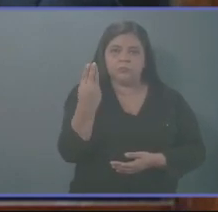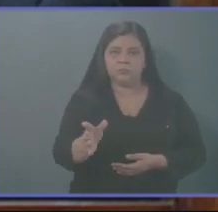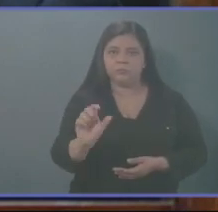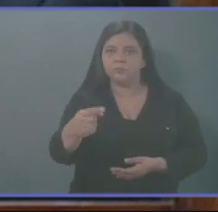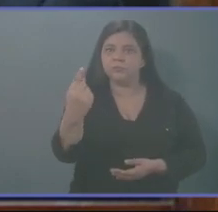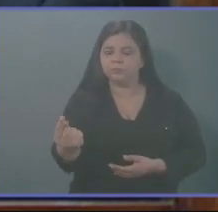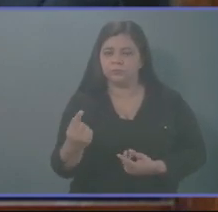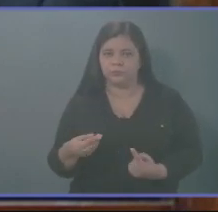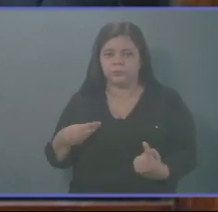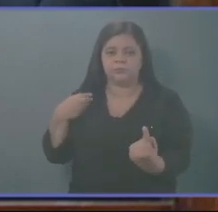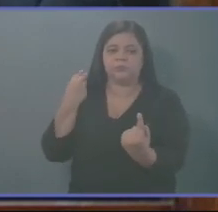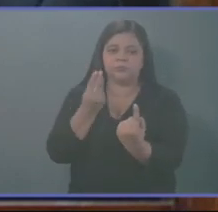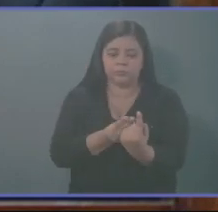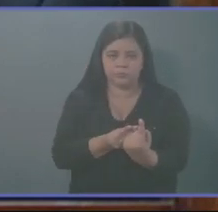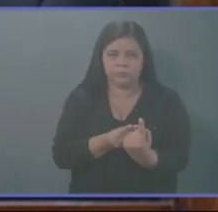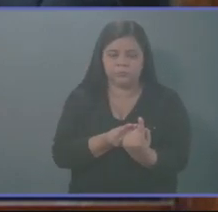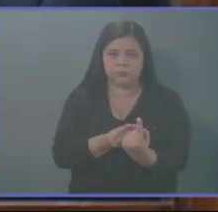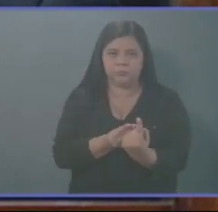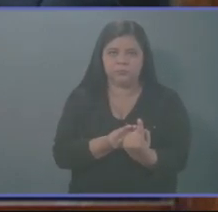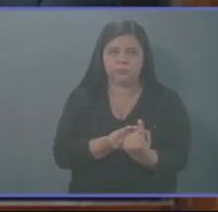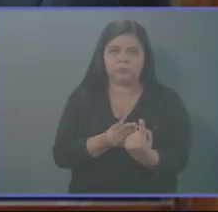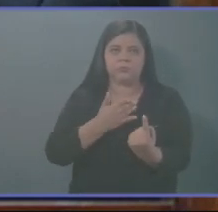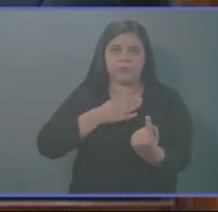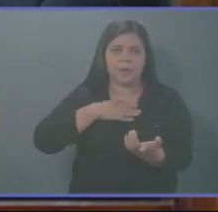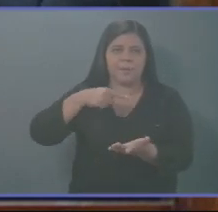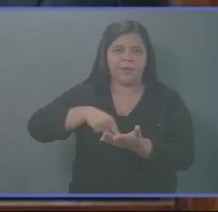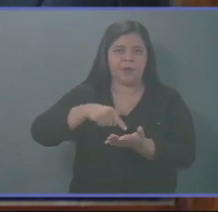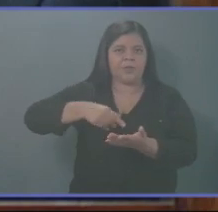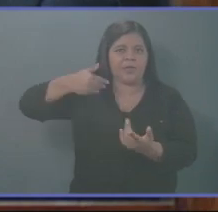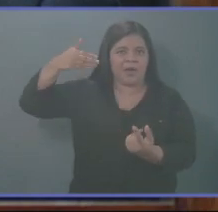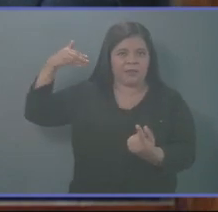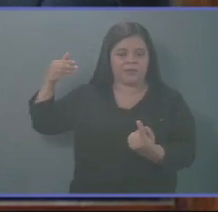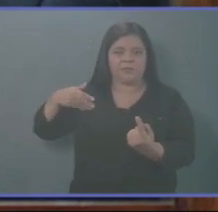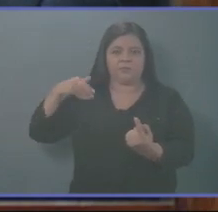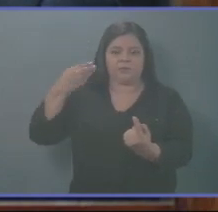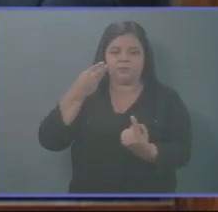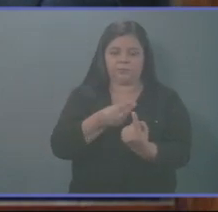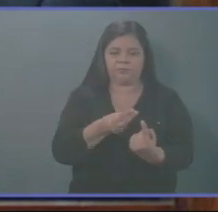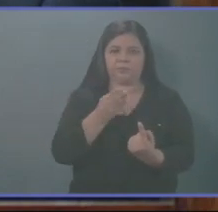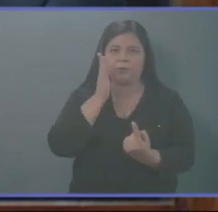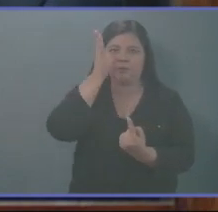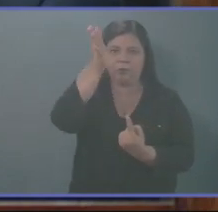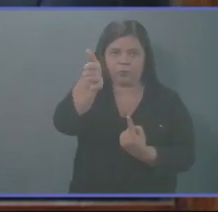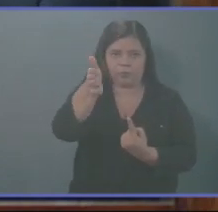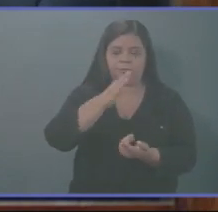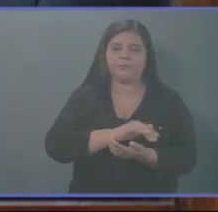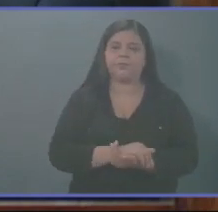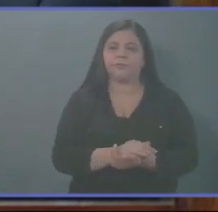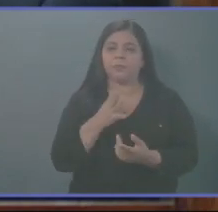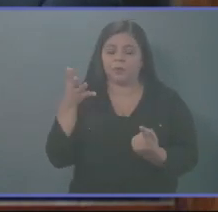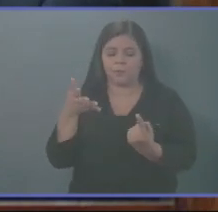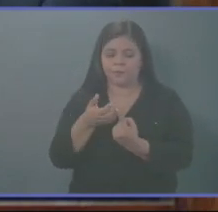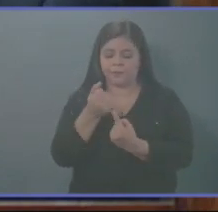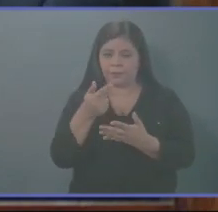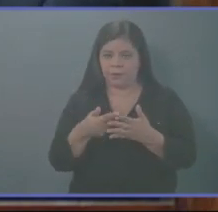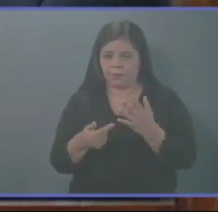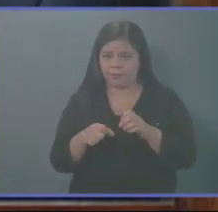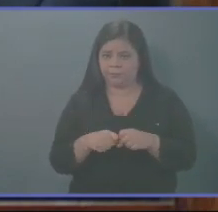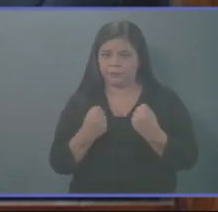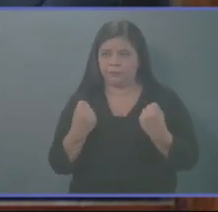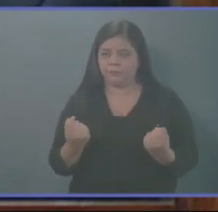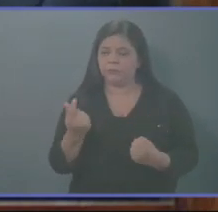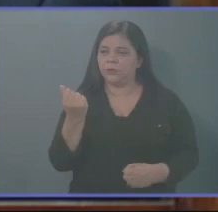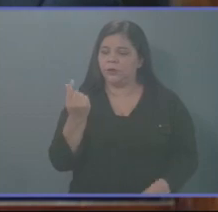que se le debe o dar derechos. Objeto del delito,